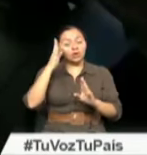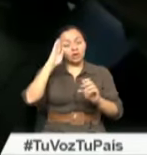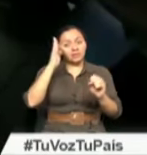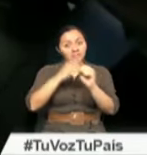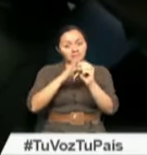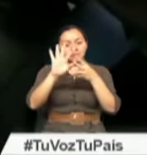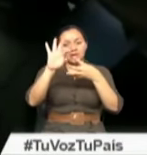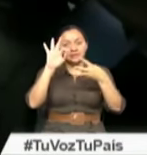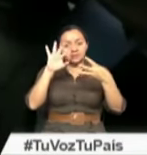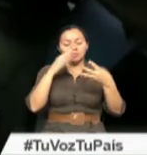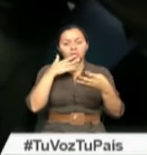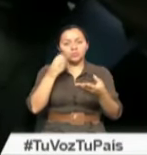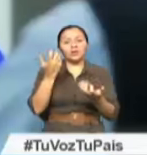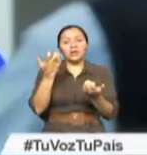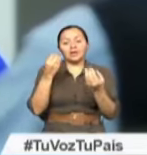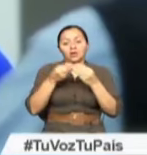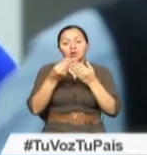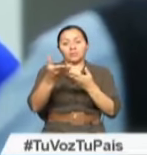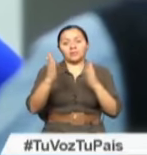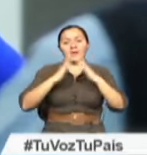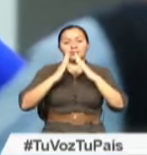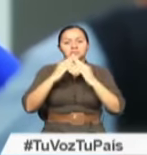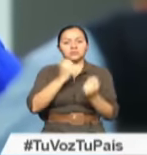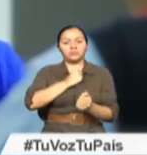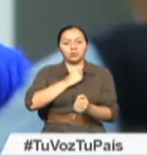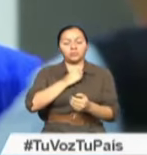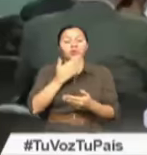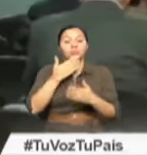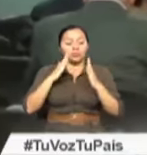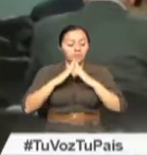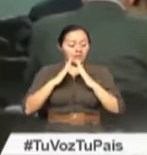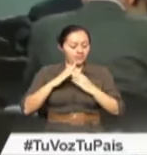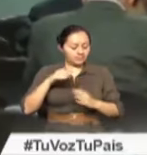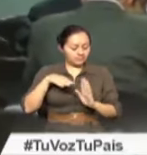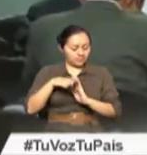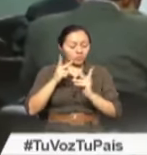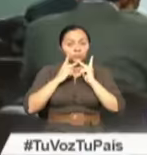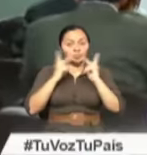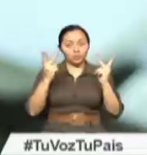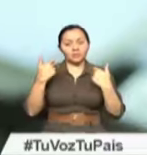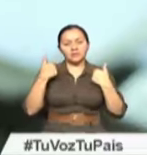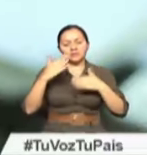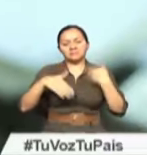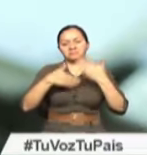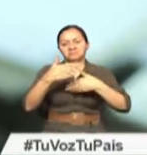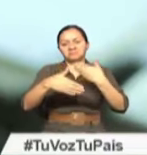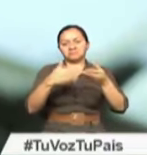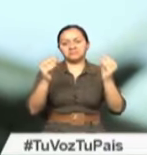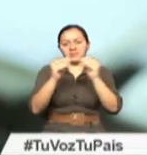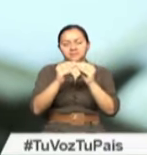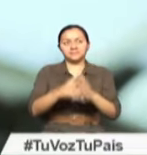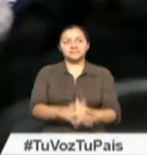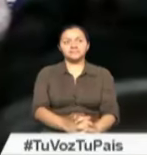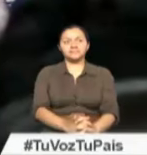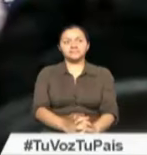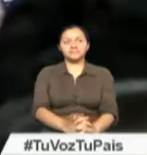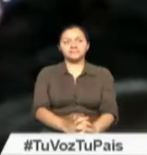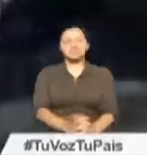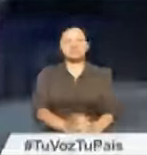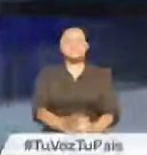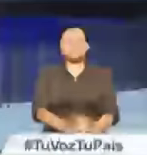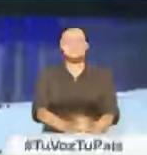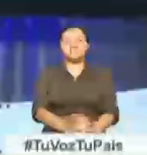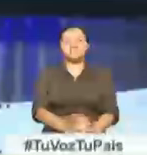para todos quienes quieren adquirir vivienda propia. Para ello, la banca pública ha desarrollado una serie de herramientas. Caterina Morejó, noticiero